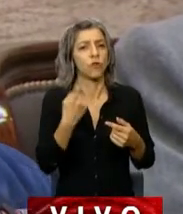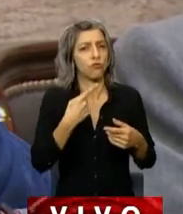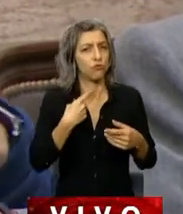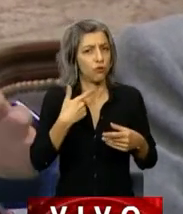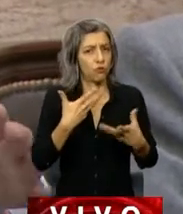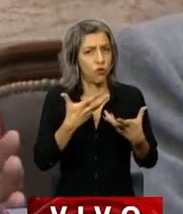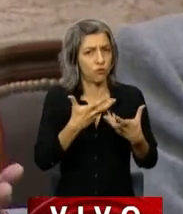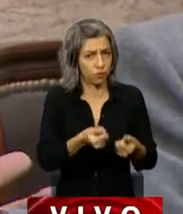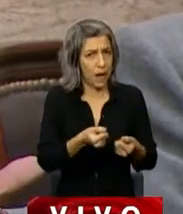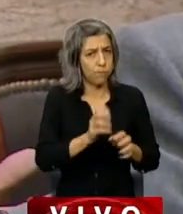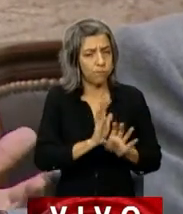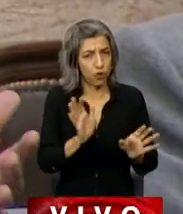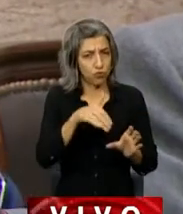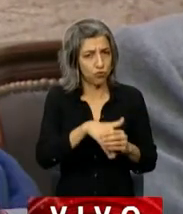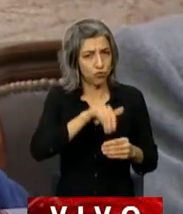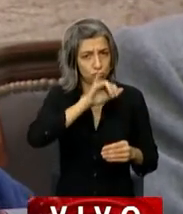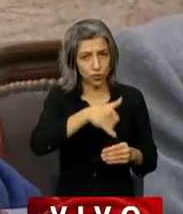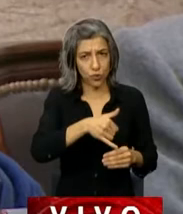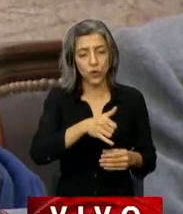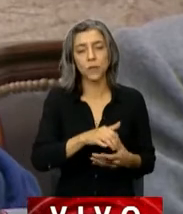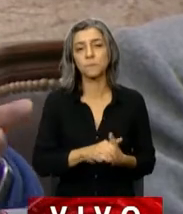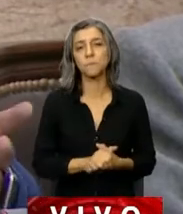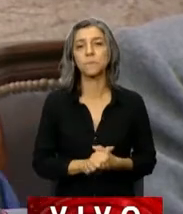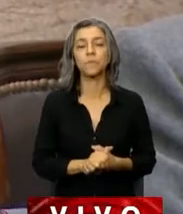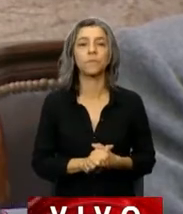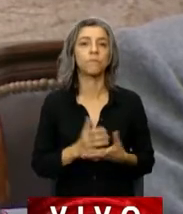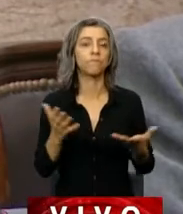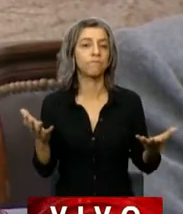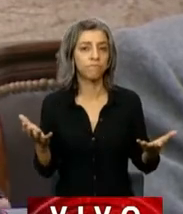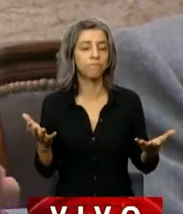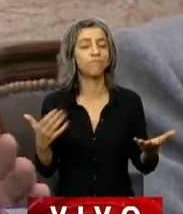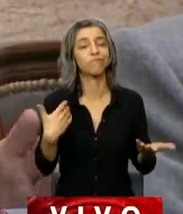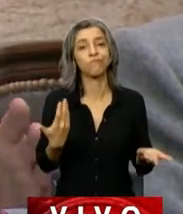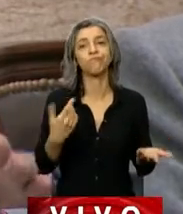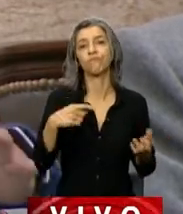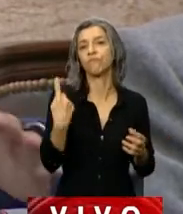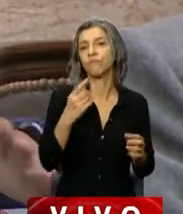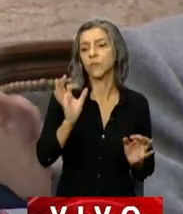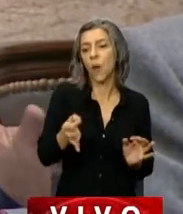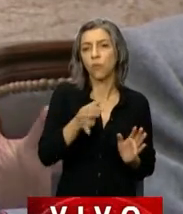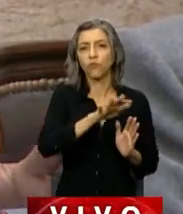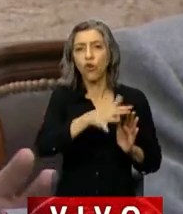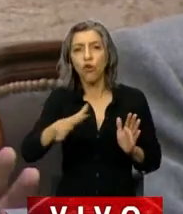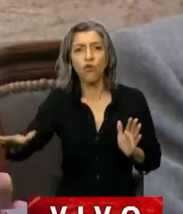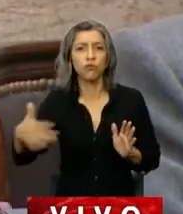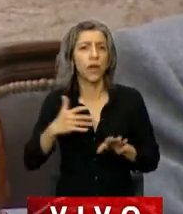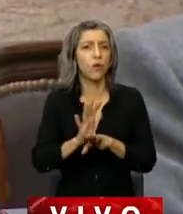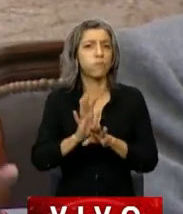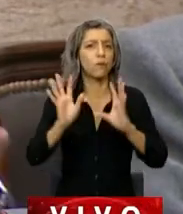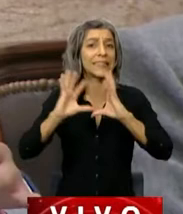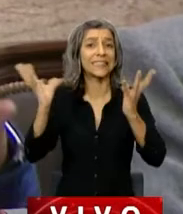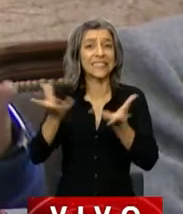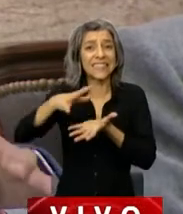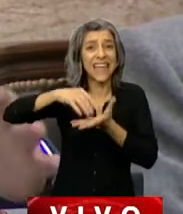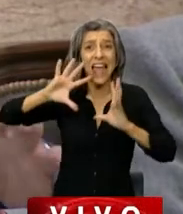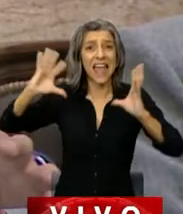proyecto. Mire, el argumento es el siguiente: el océano ocupa el 70% de la tierra.